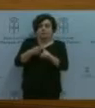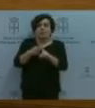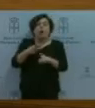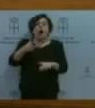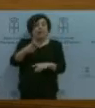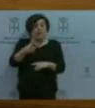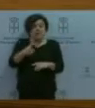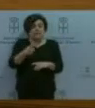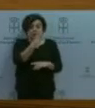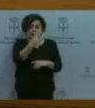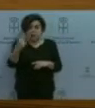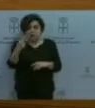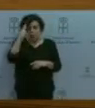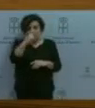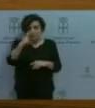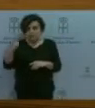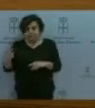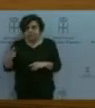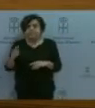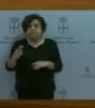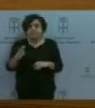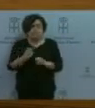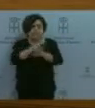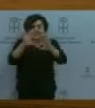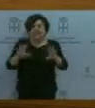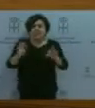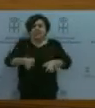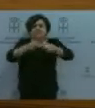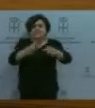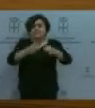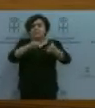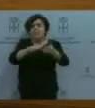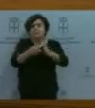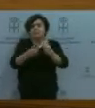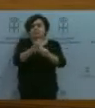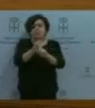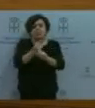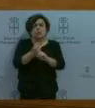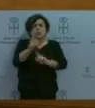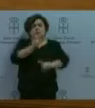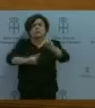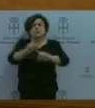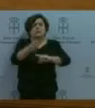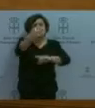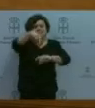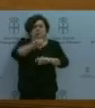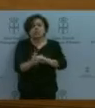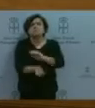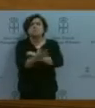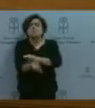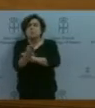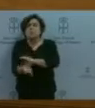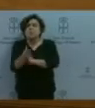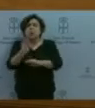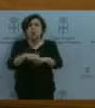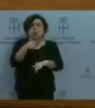estar siempre dando soluciones a los problemas que ustedes de manera reiterada buscan. Porque ustedes hicieron un papelón, los tres grupos parlamentarios de